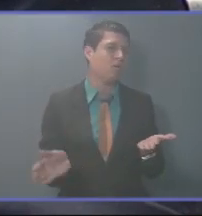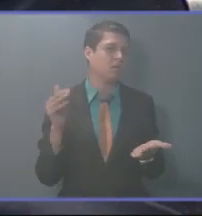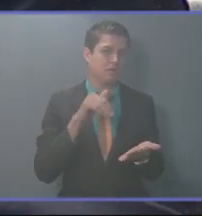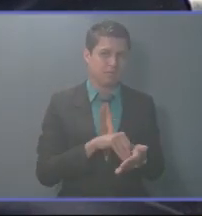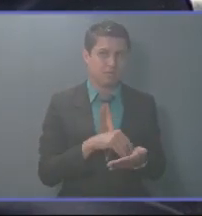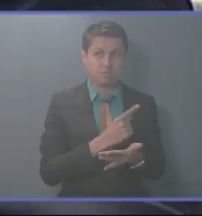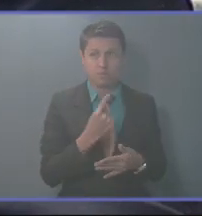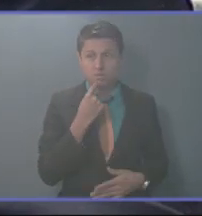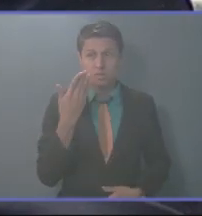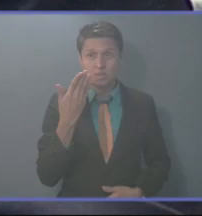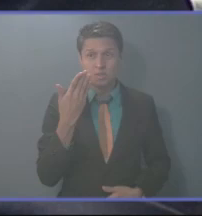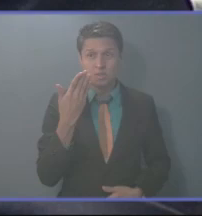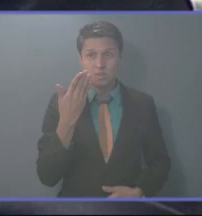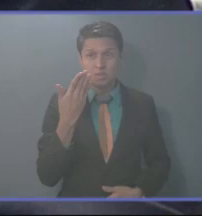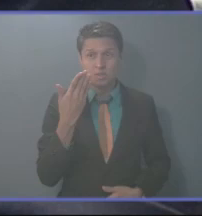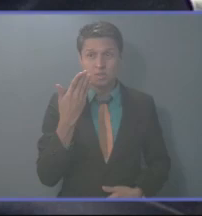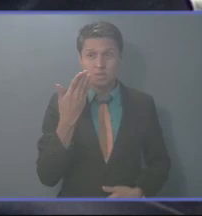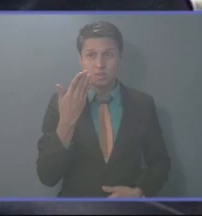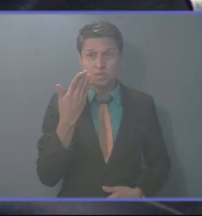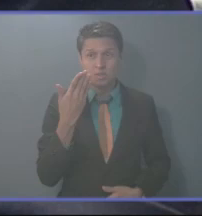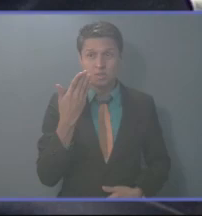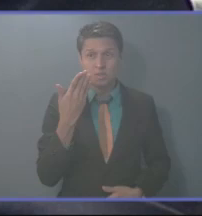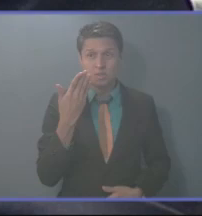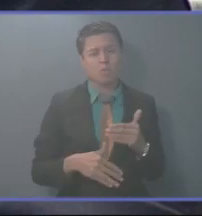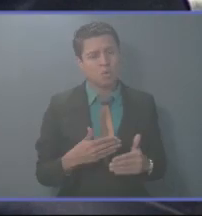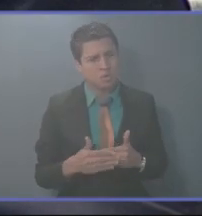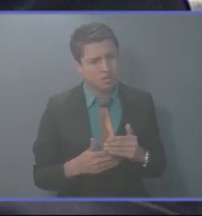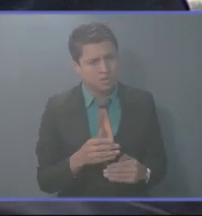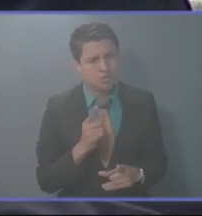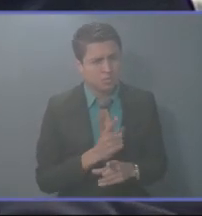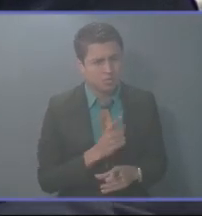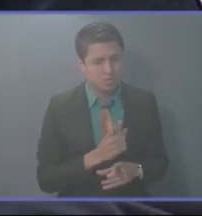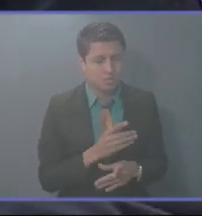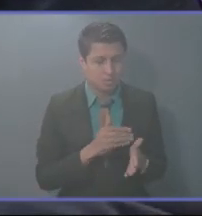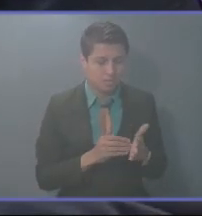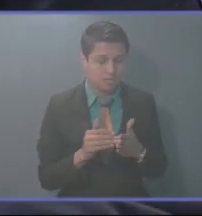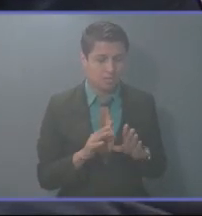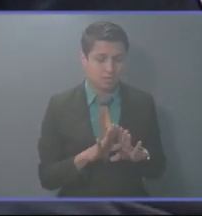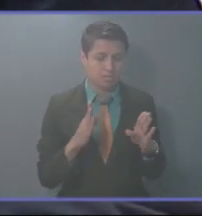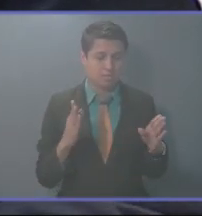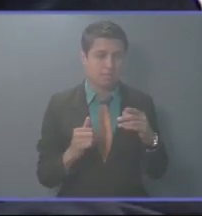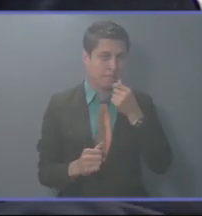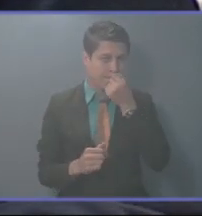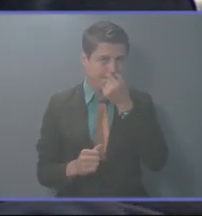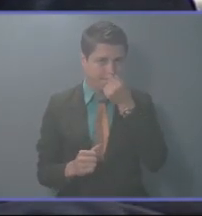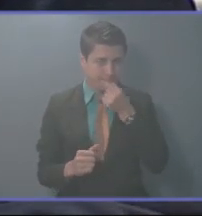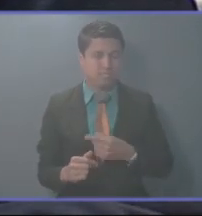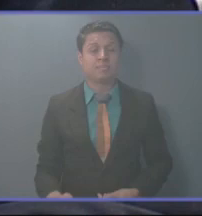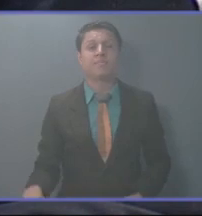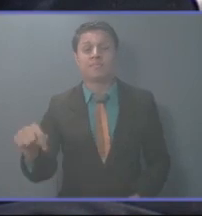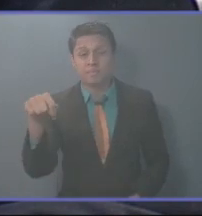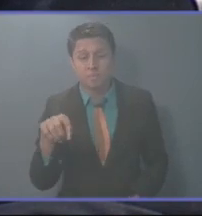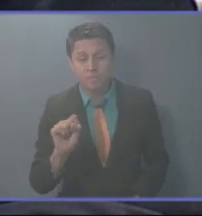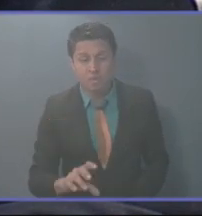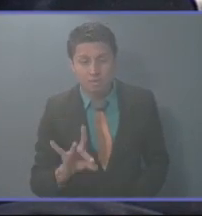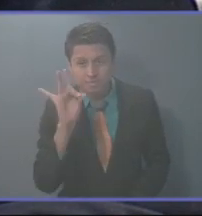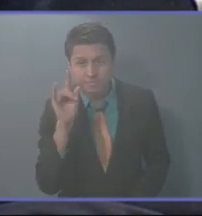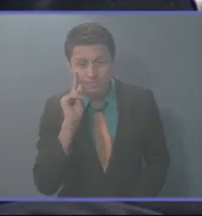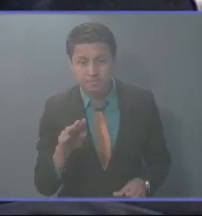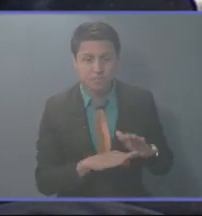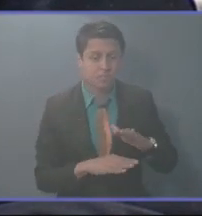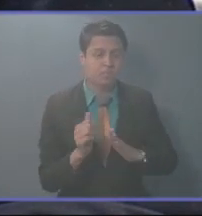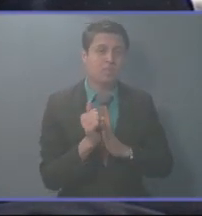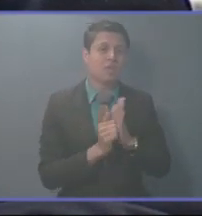víctimas y bajo el respeto estricto del debido proceso y al principio de legalidad penal, que encuentra su fundamento en el